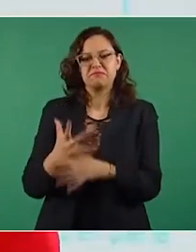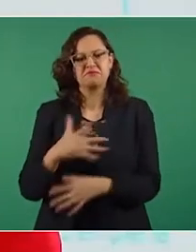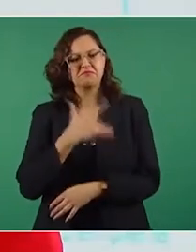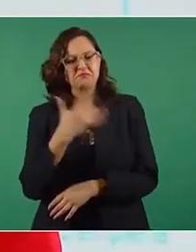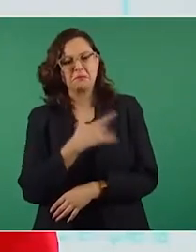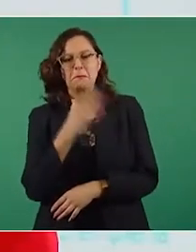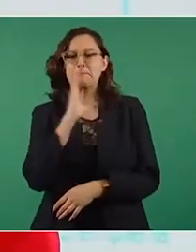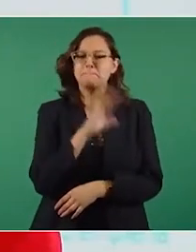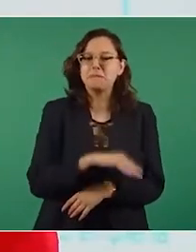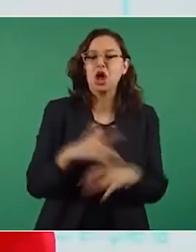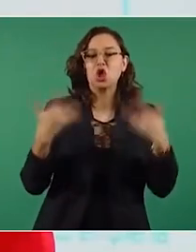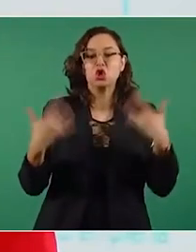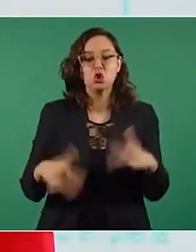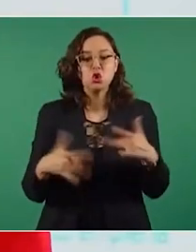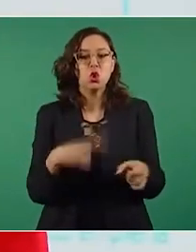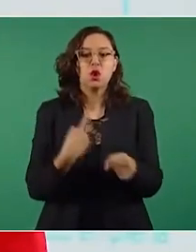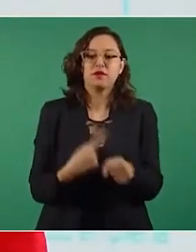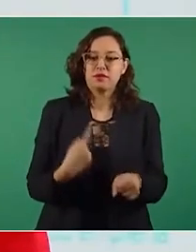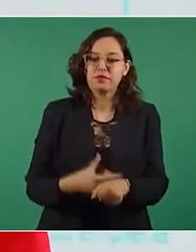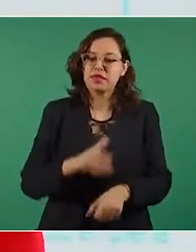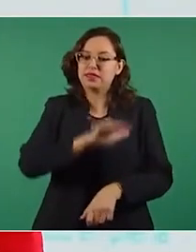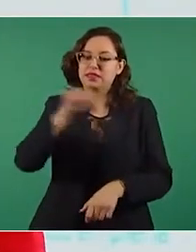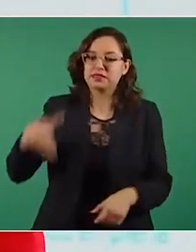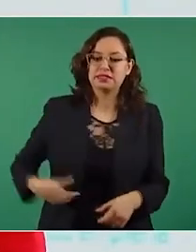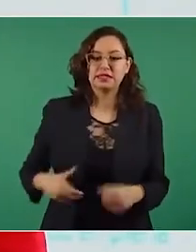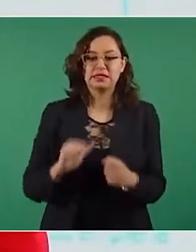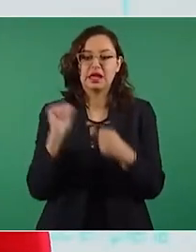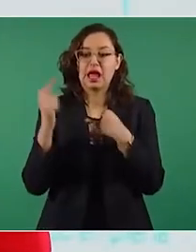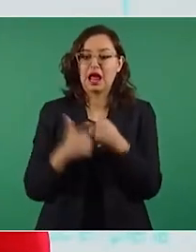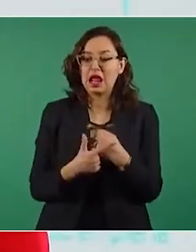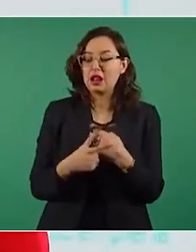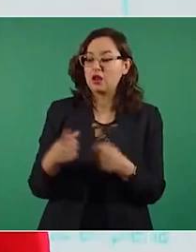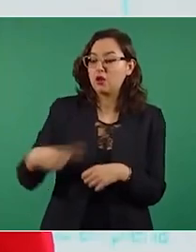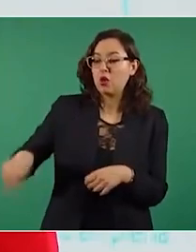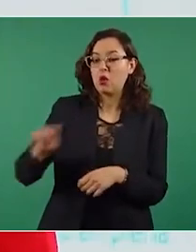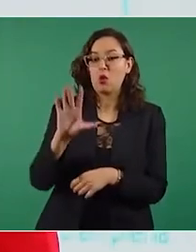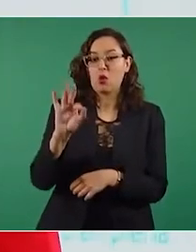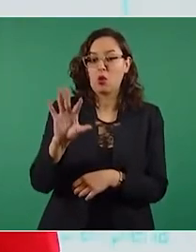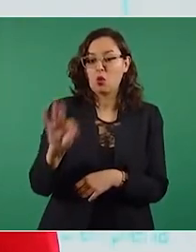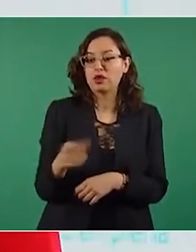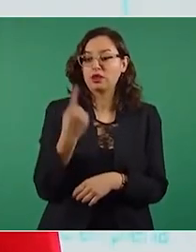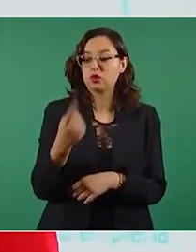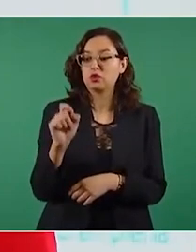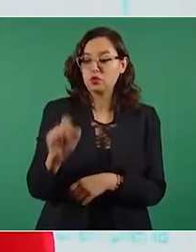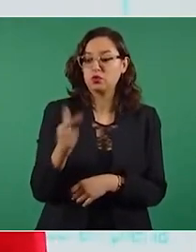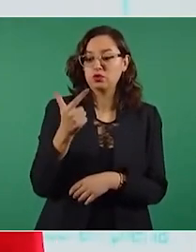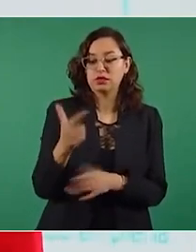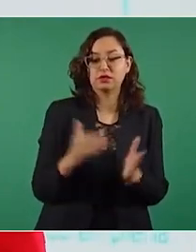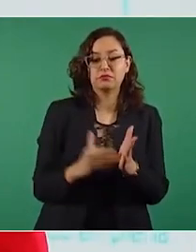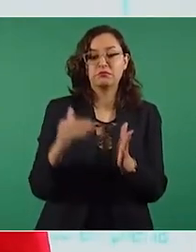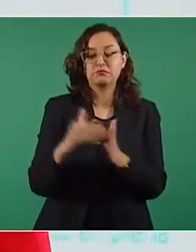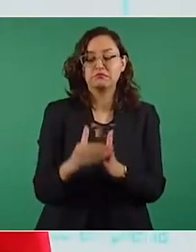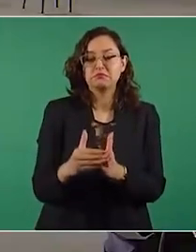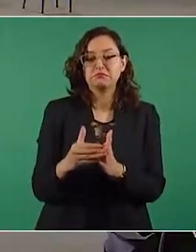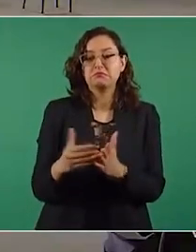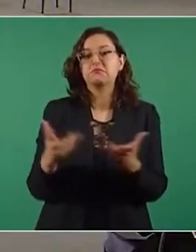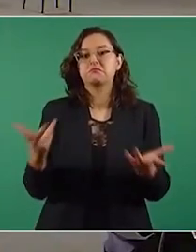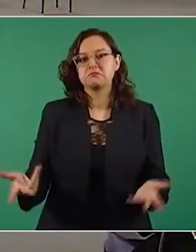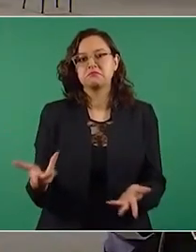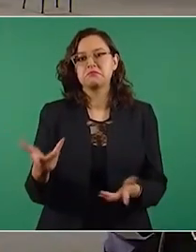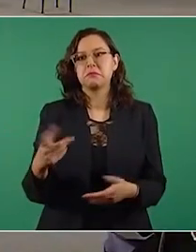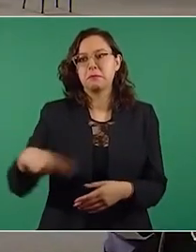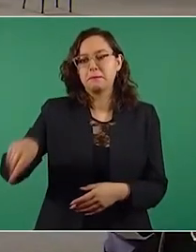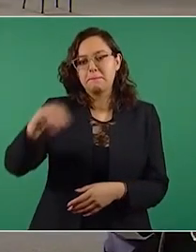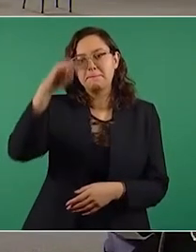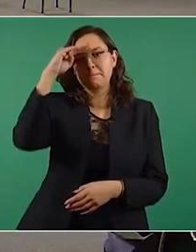dolor, malestar, enfermedad o accidente, de los cuales 41.7 millones buscaron que los